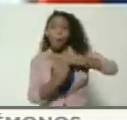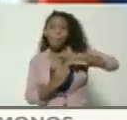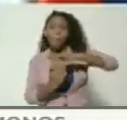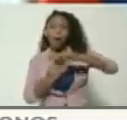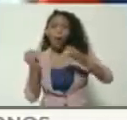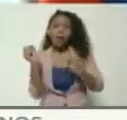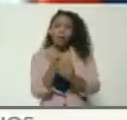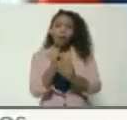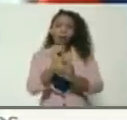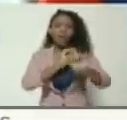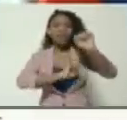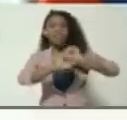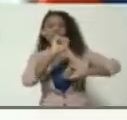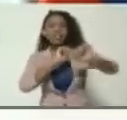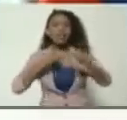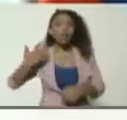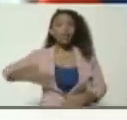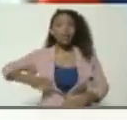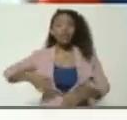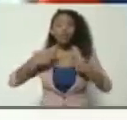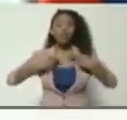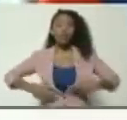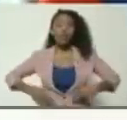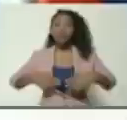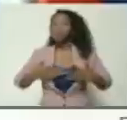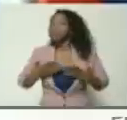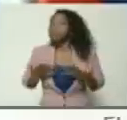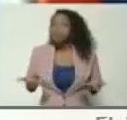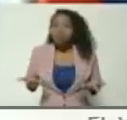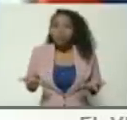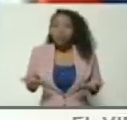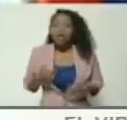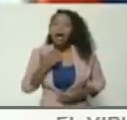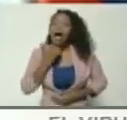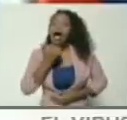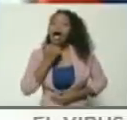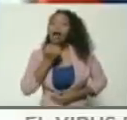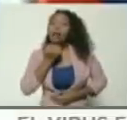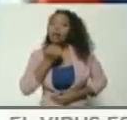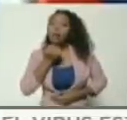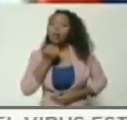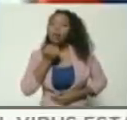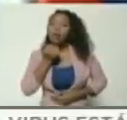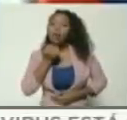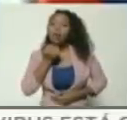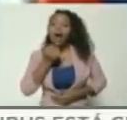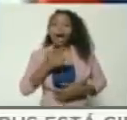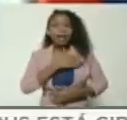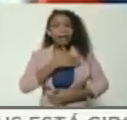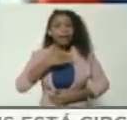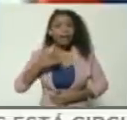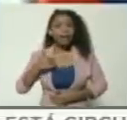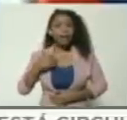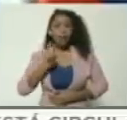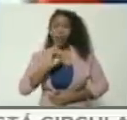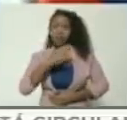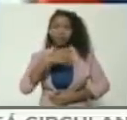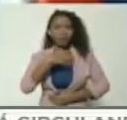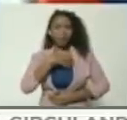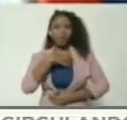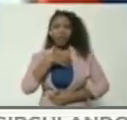gestión en defensa de los derechos humanos y que algunas instancias han querido y no han